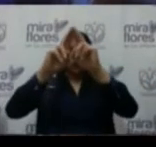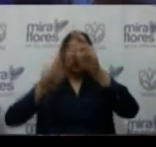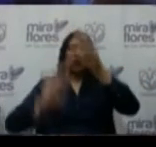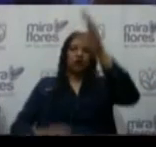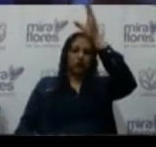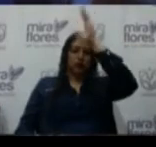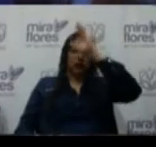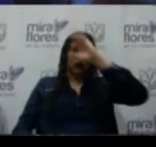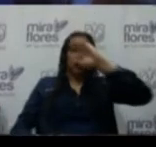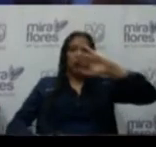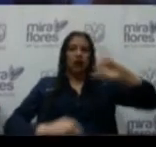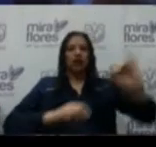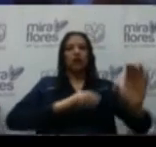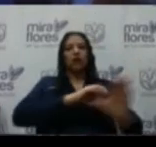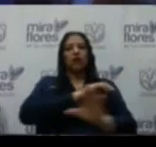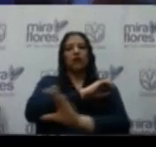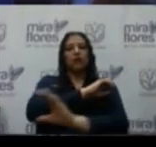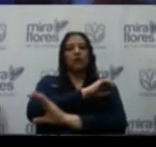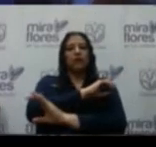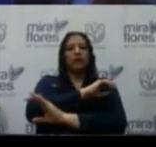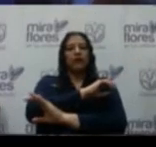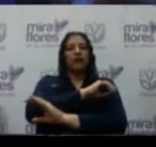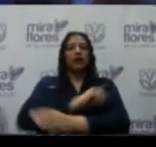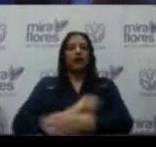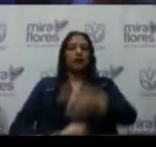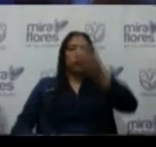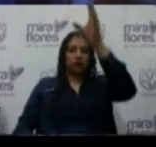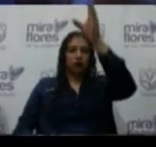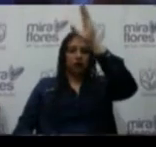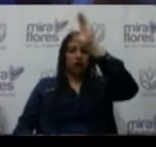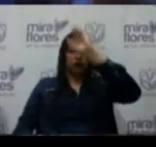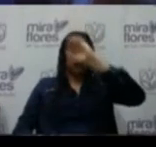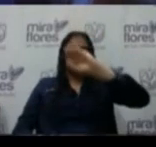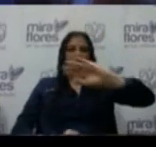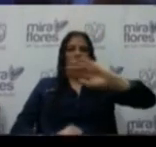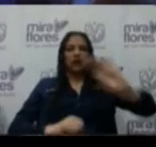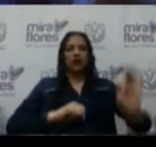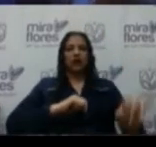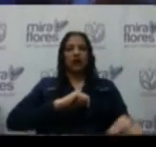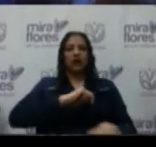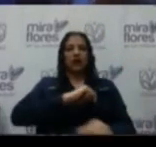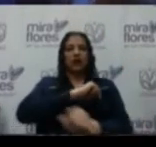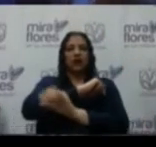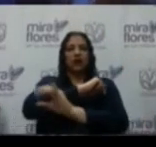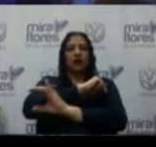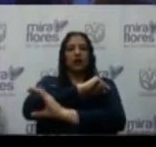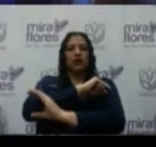Al Dios de Jacob, al Dios de